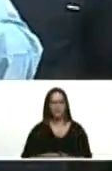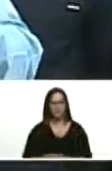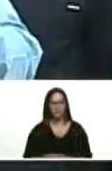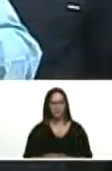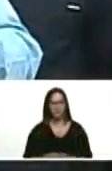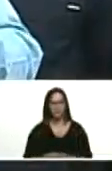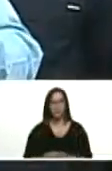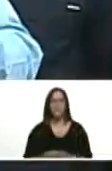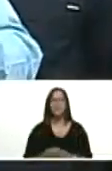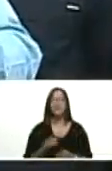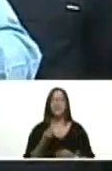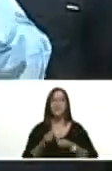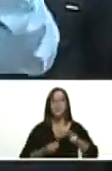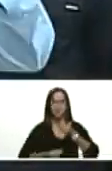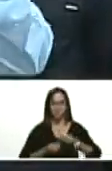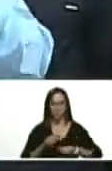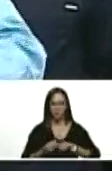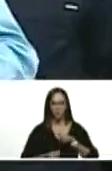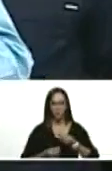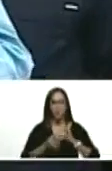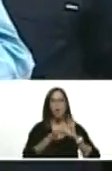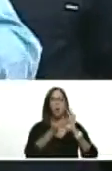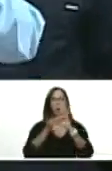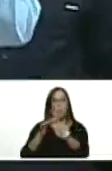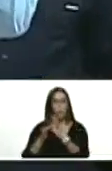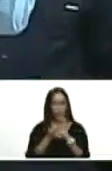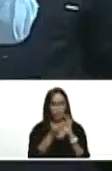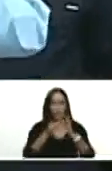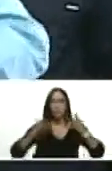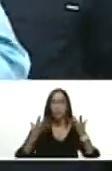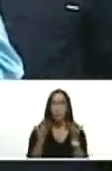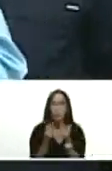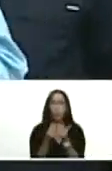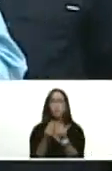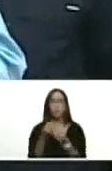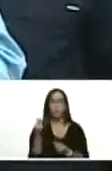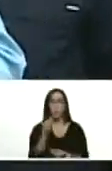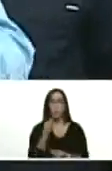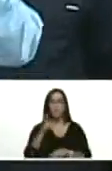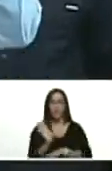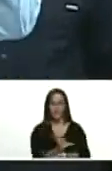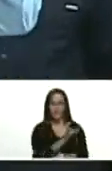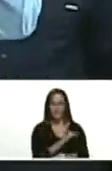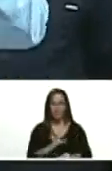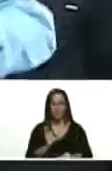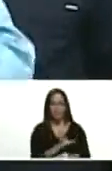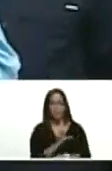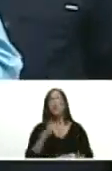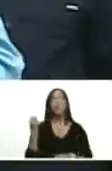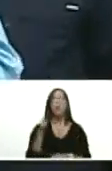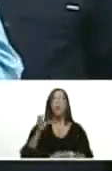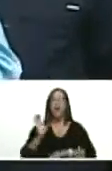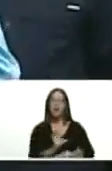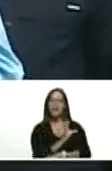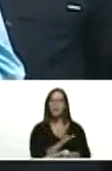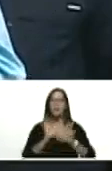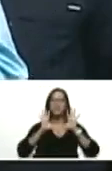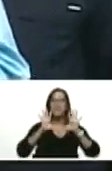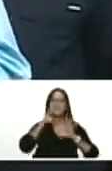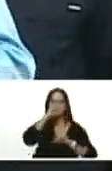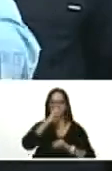que hemos unidos, juntos, como dice la canción, como cantábamos hace 10